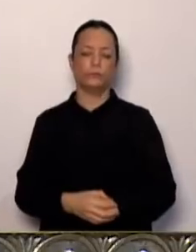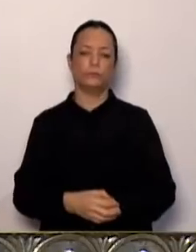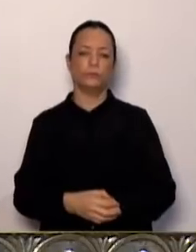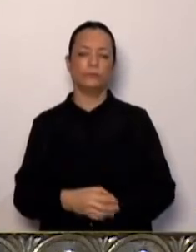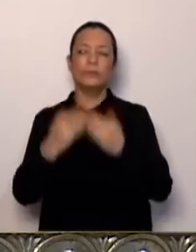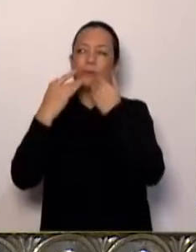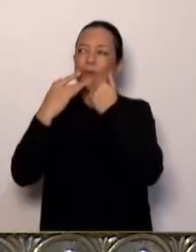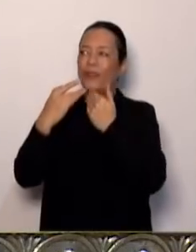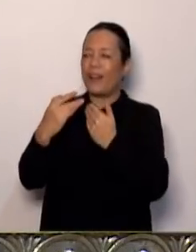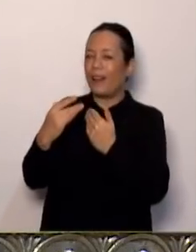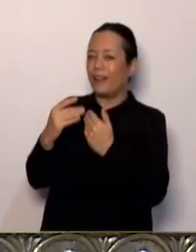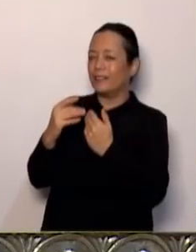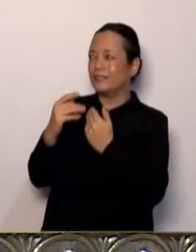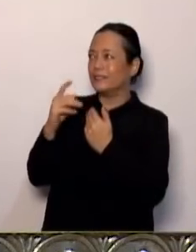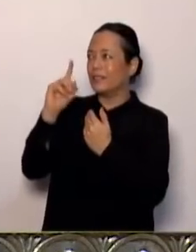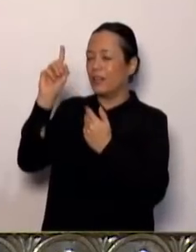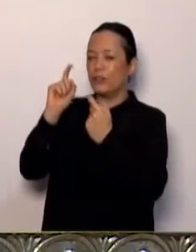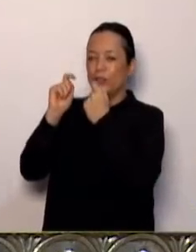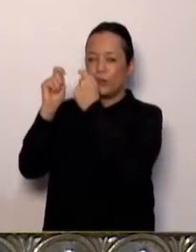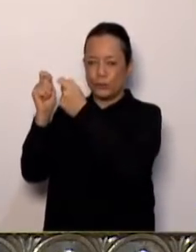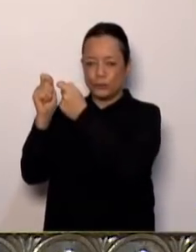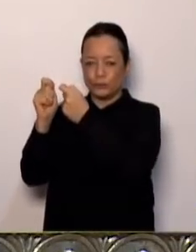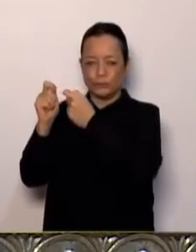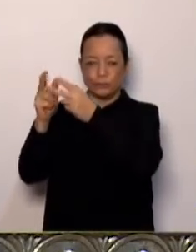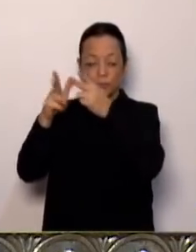Demos gracias al Señor nuestro Dios.